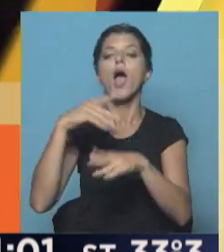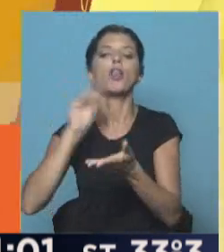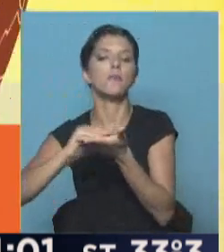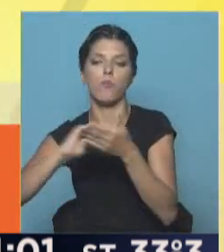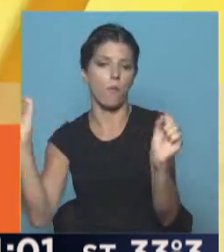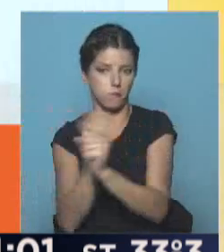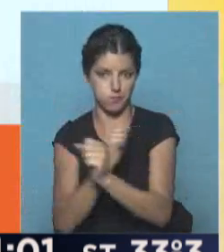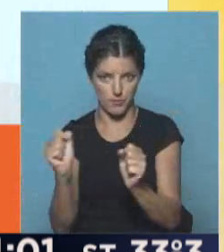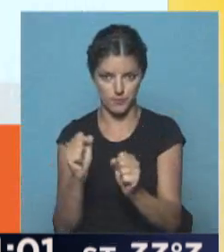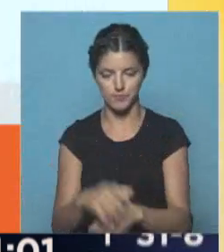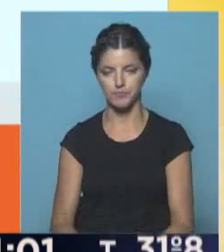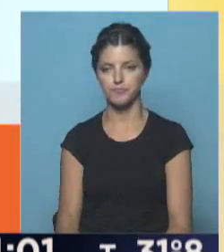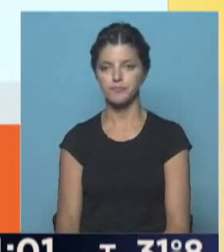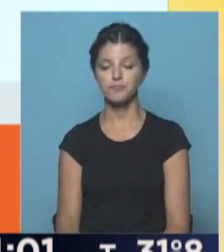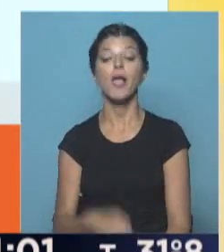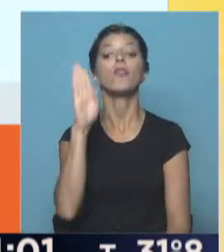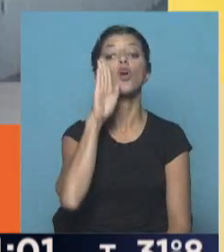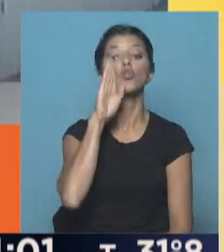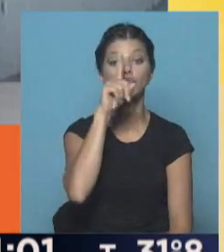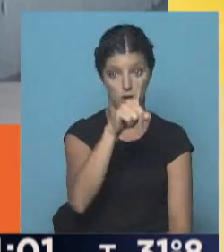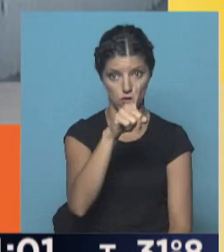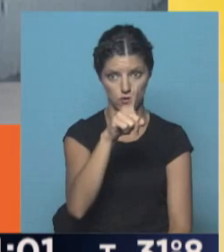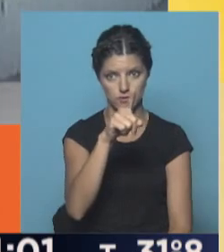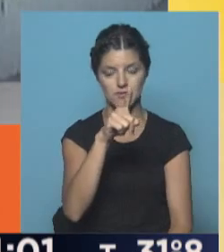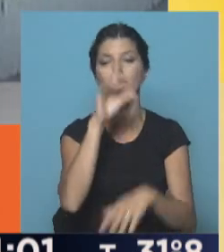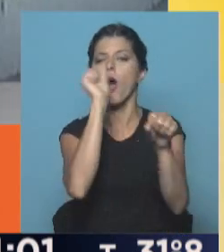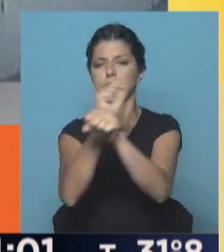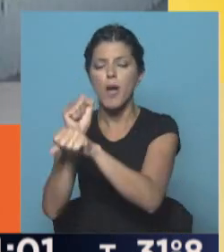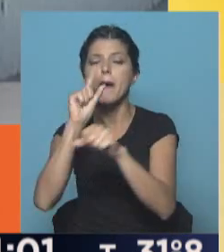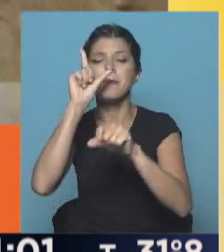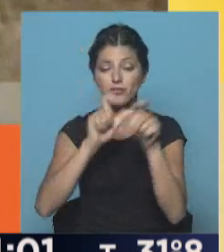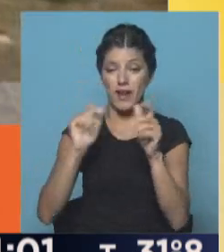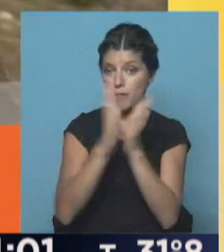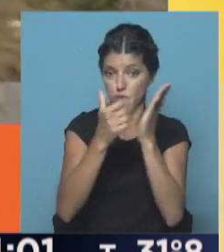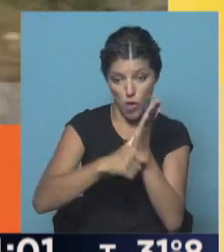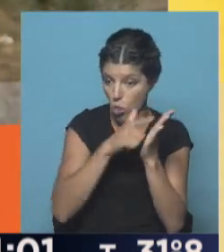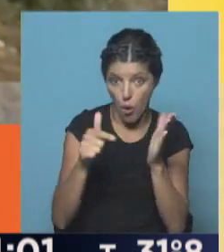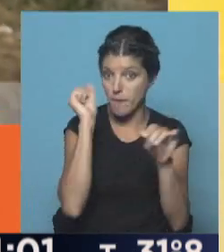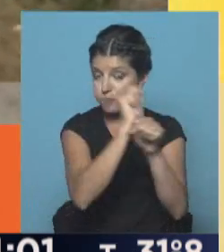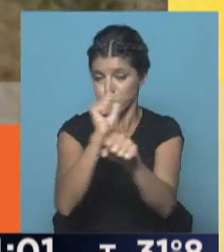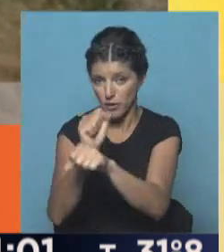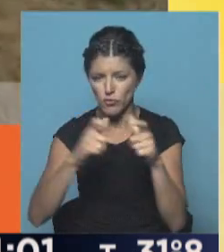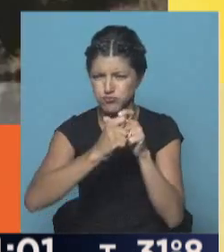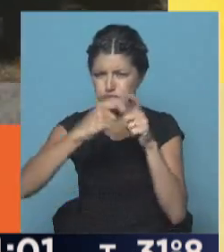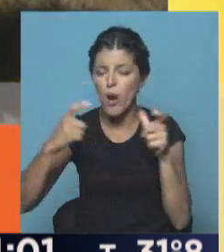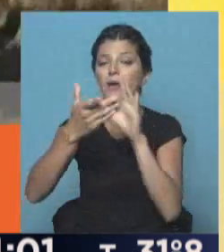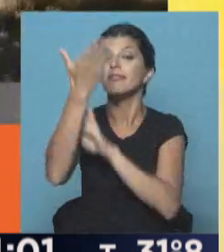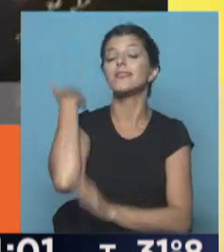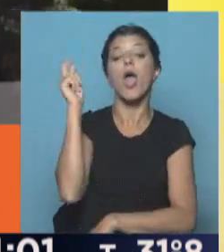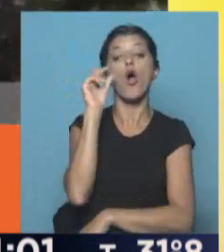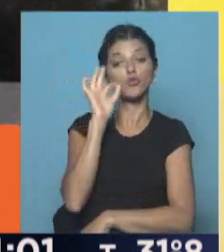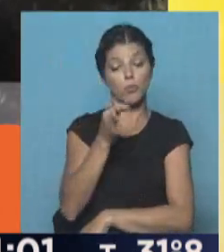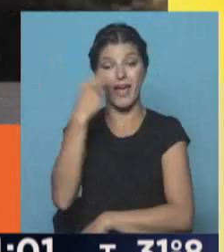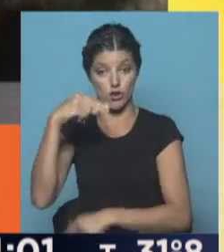propuestas. Estados Unidos. Crecen las detenciones de indocumentados en la frontera. Durante octubre y noviembre de este año, la